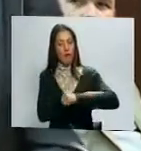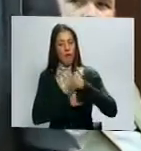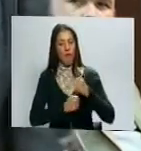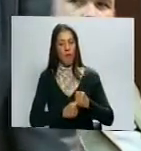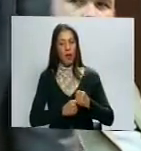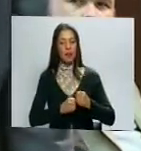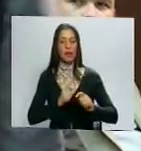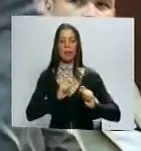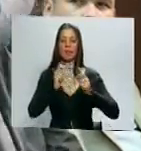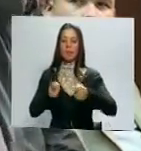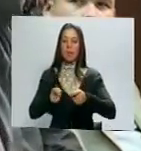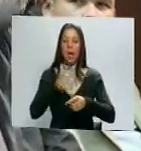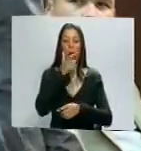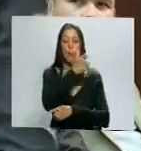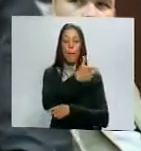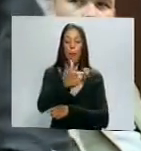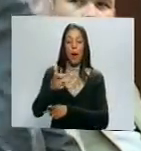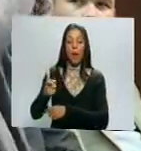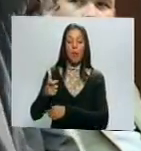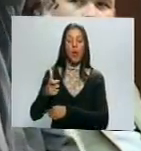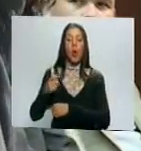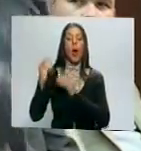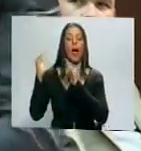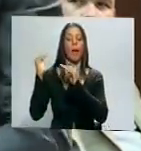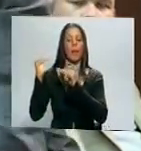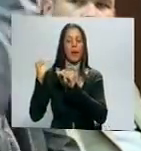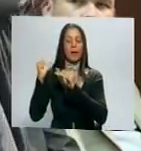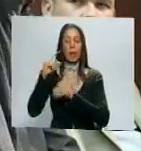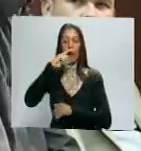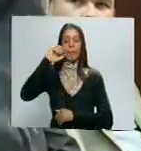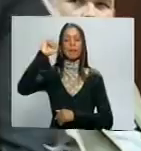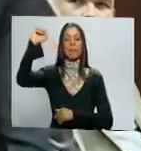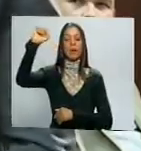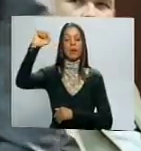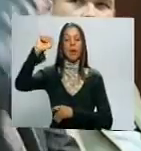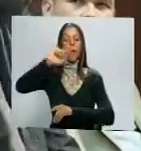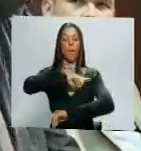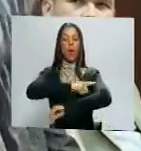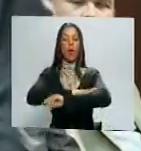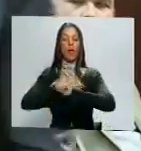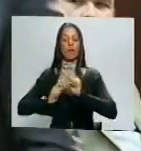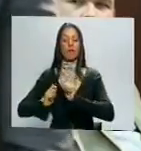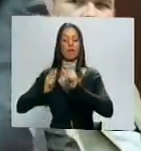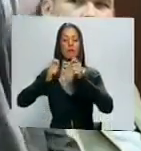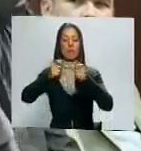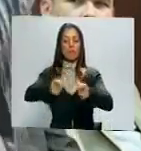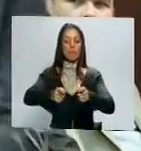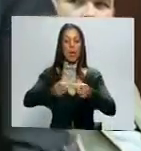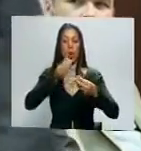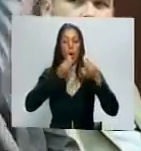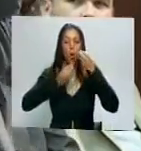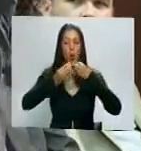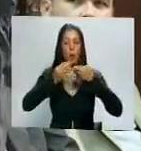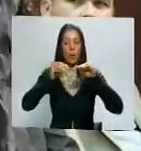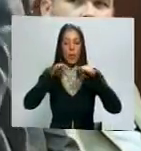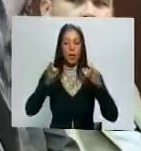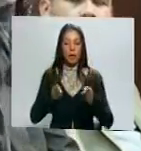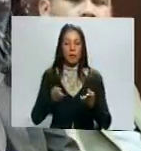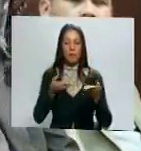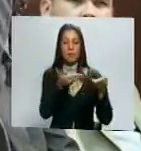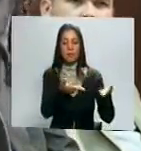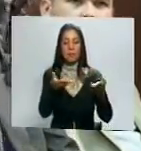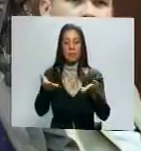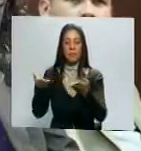pueblo de esperanza, porque el presidente está entregando el poder de la distribución y de la producción al